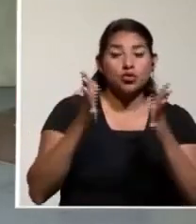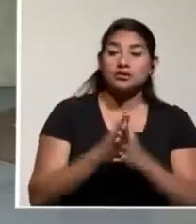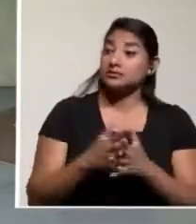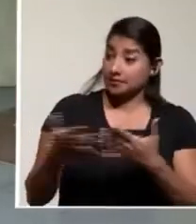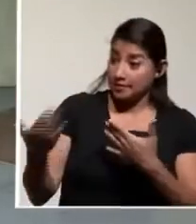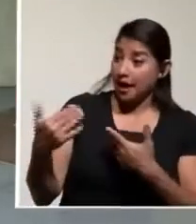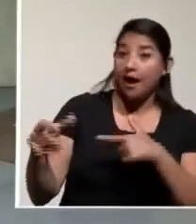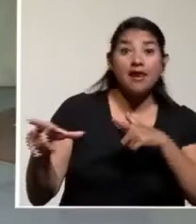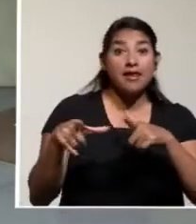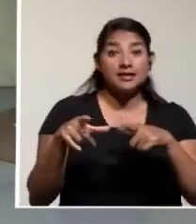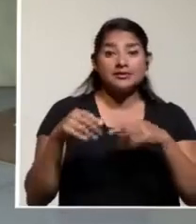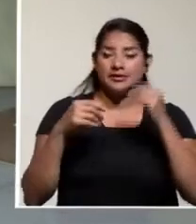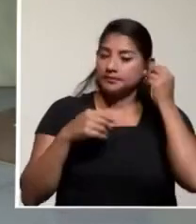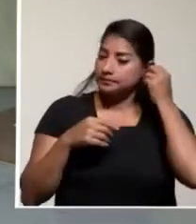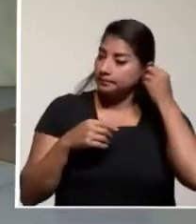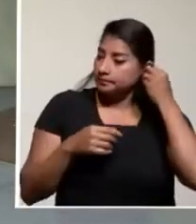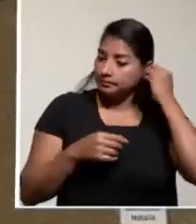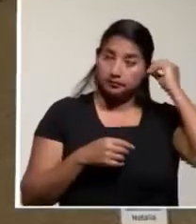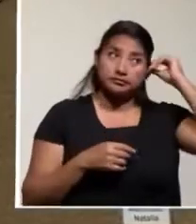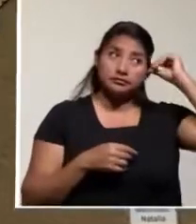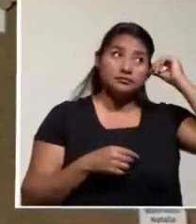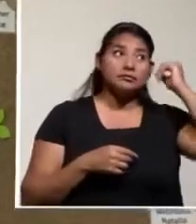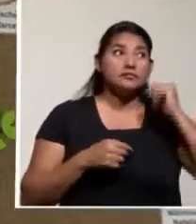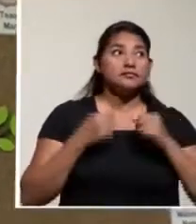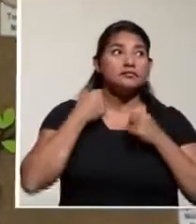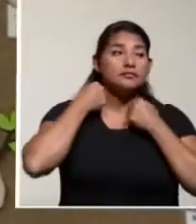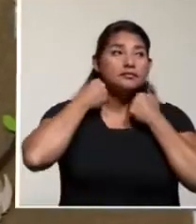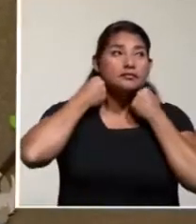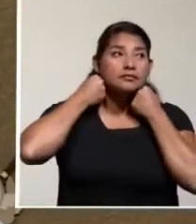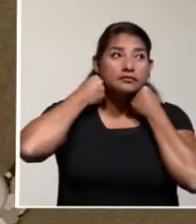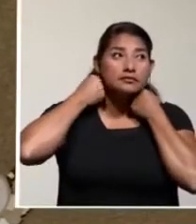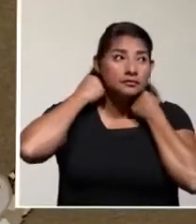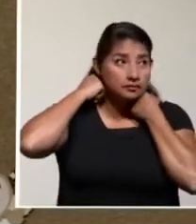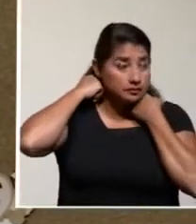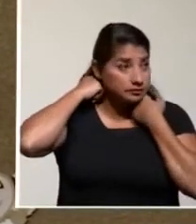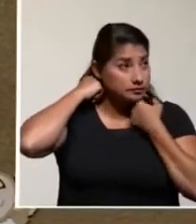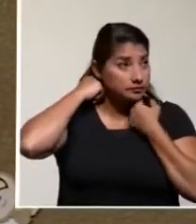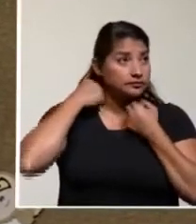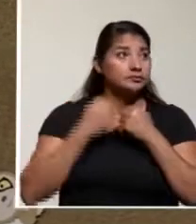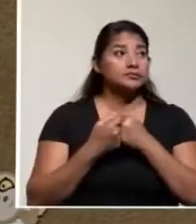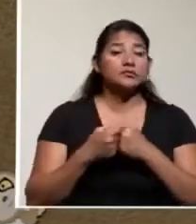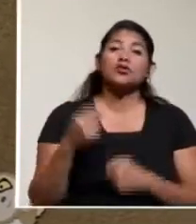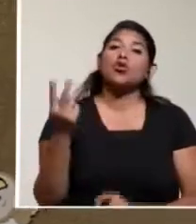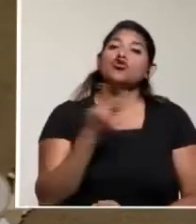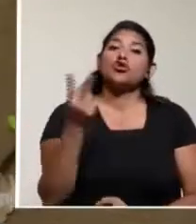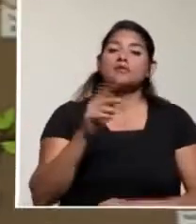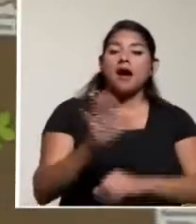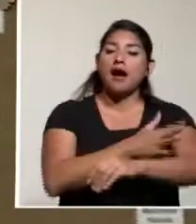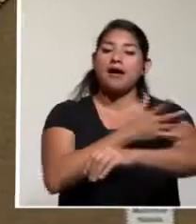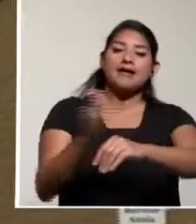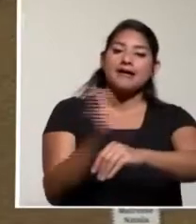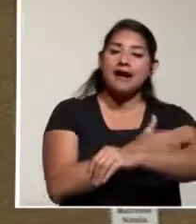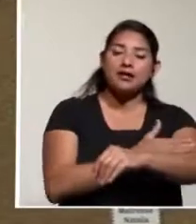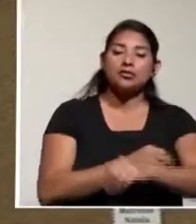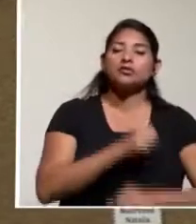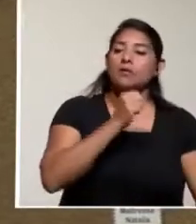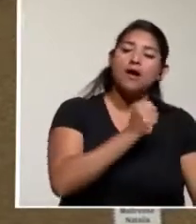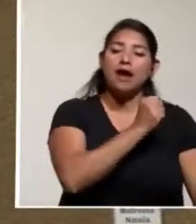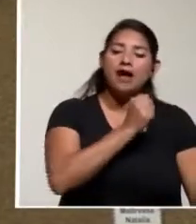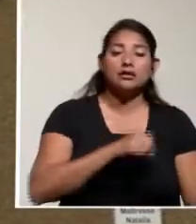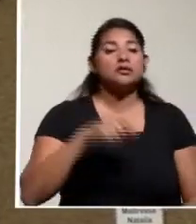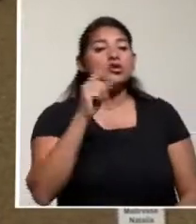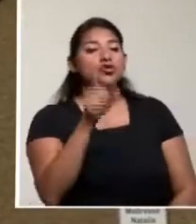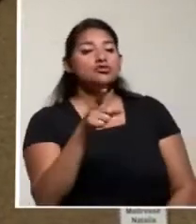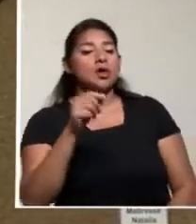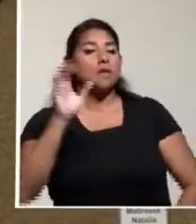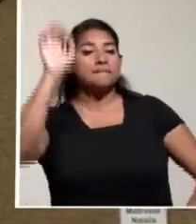lista. Muy bien. Niña Gwen canta, porque es la dueña de la escuela del baile del movimiento, y niña Carla mueve las partes del cuerpo que me van a salir